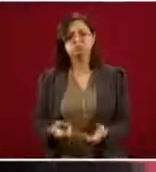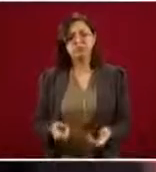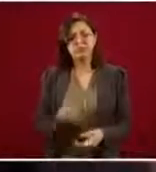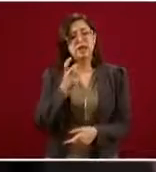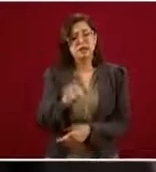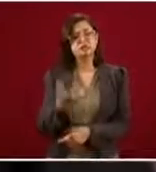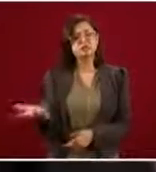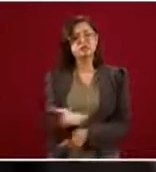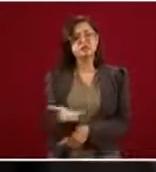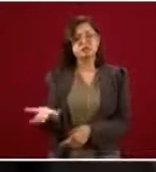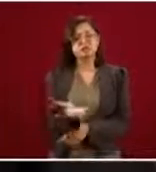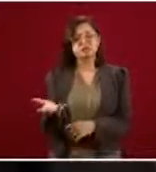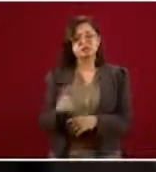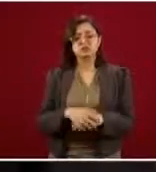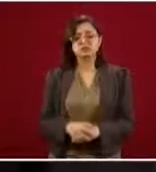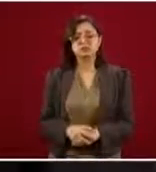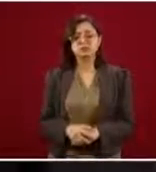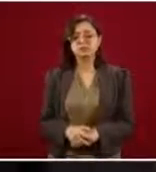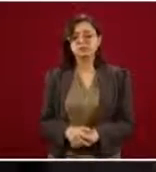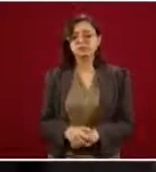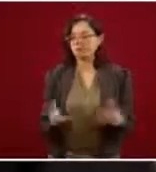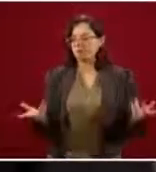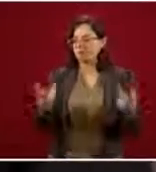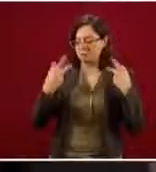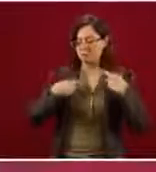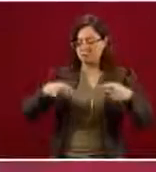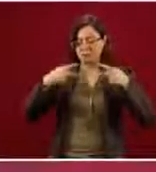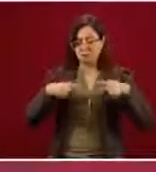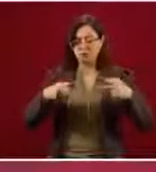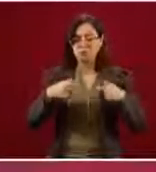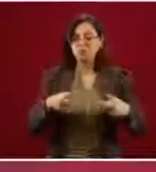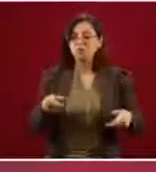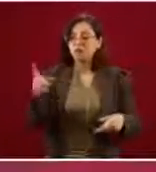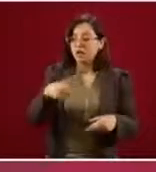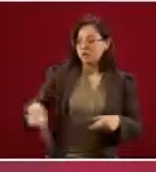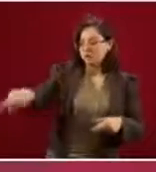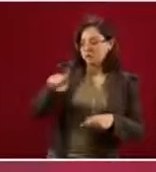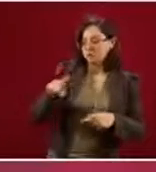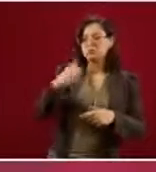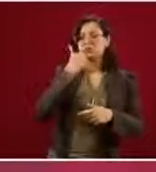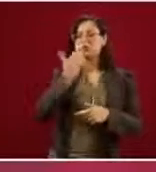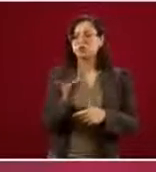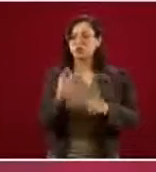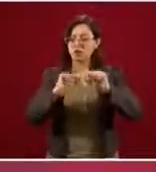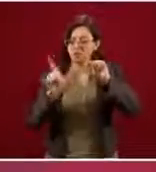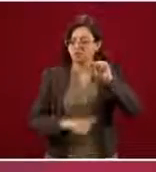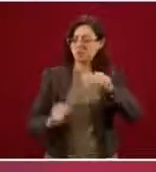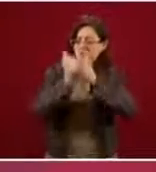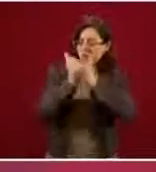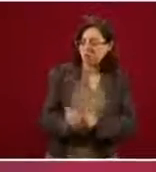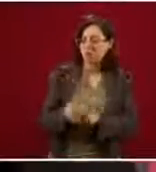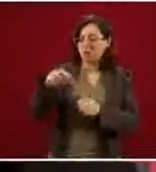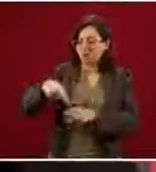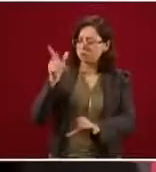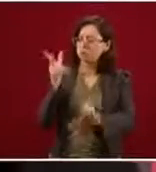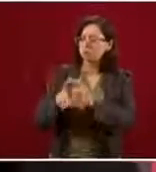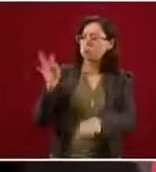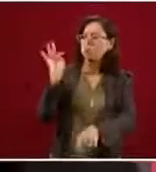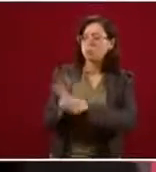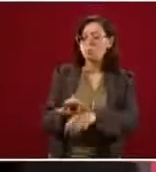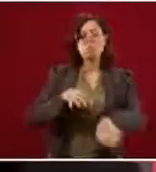dando la opción de refugio y la opción de que puedan trabajar en el país,